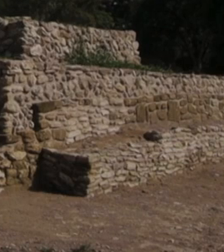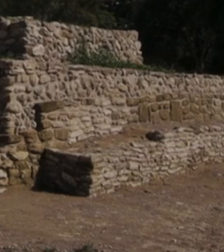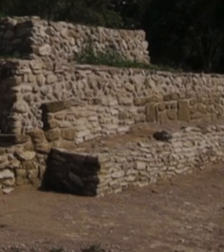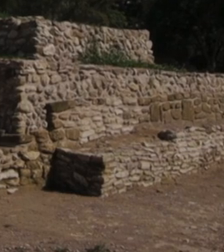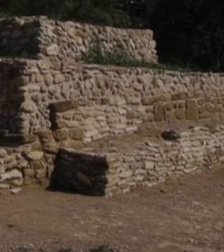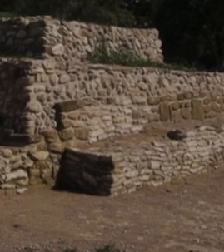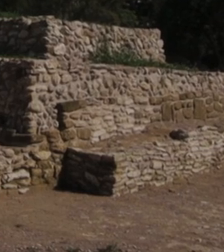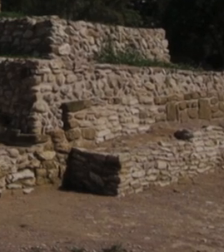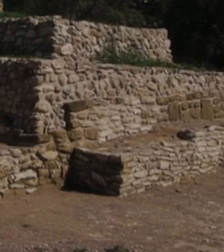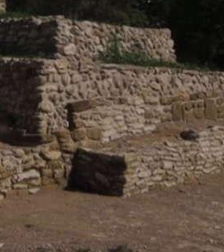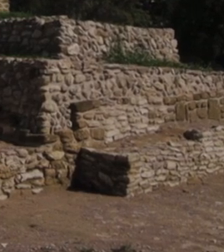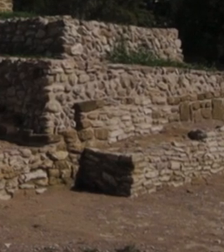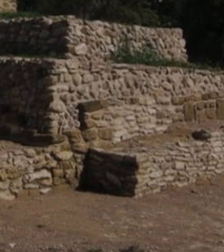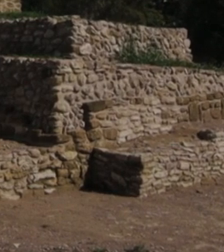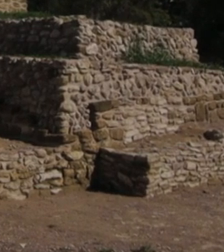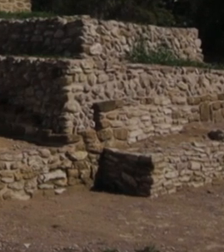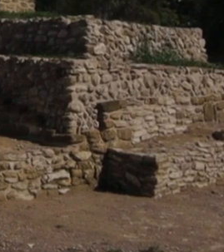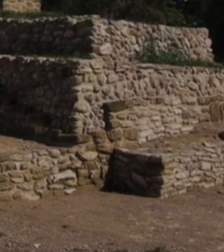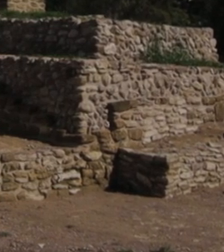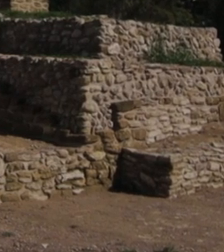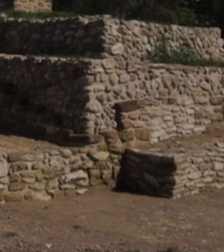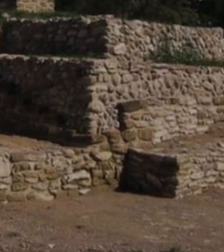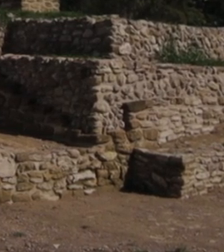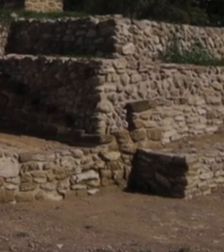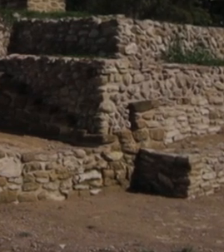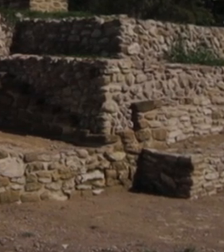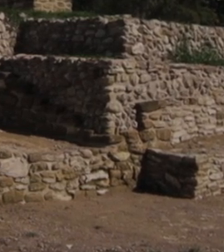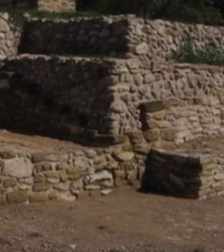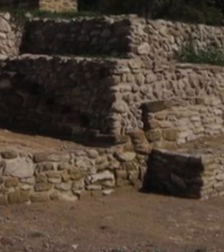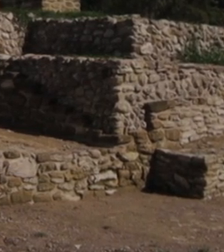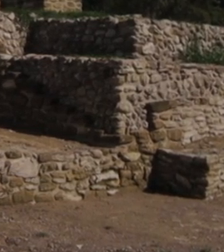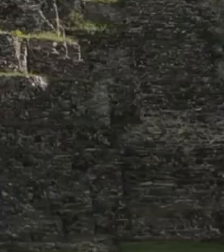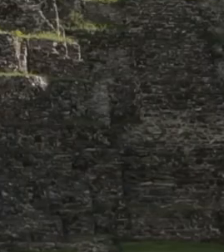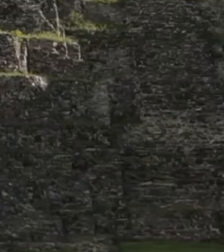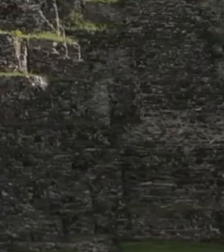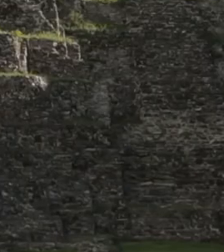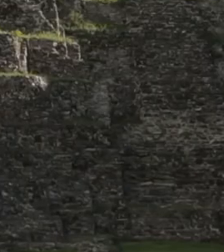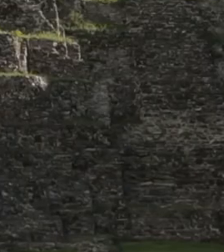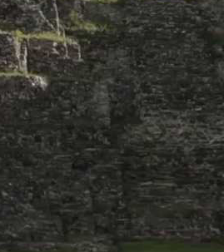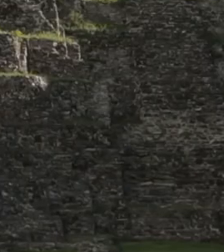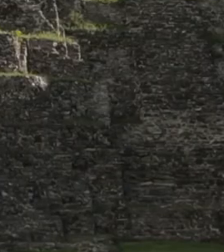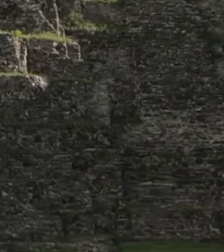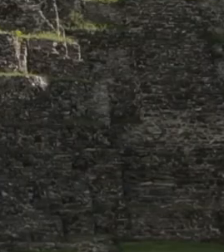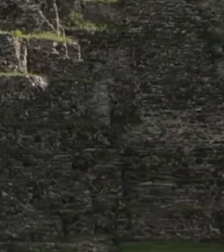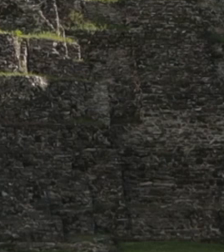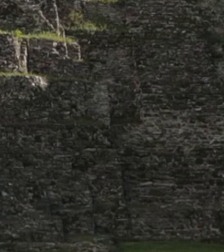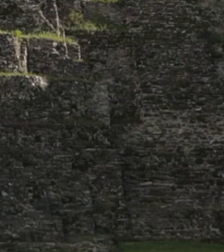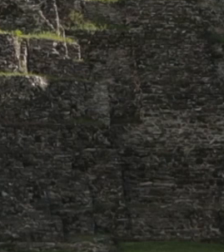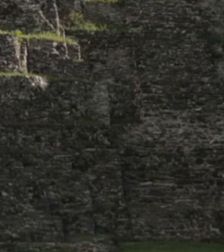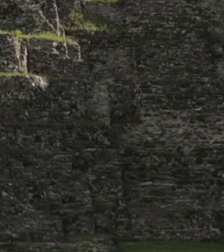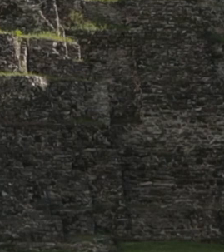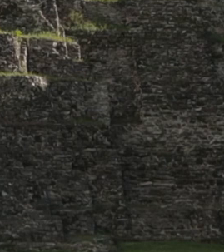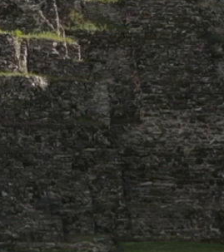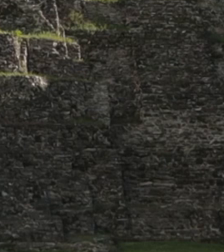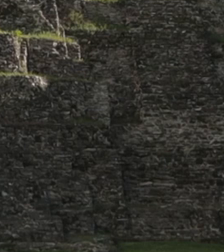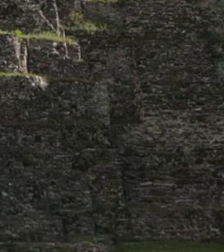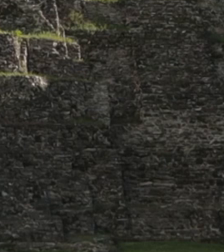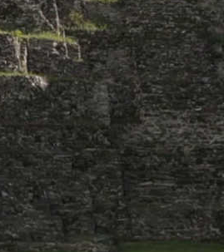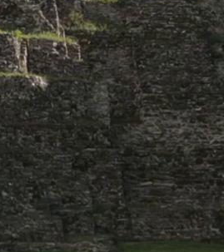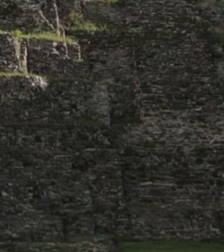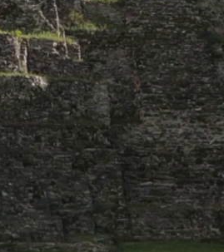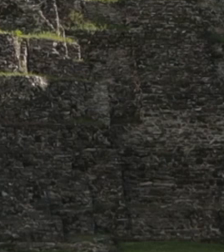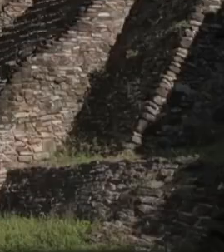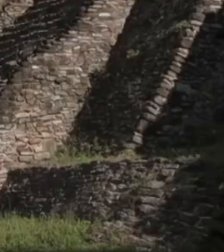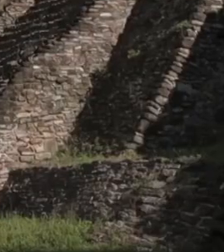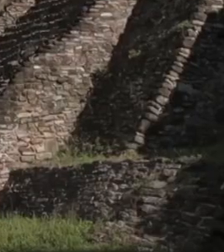en Tabasco se puede acceder por el Tren Maya a zonas como Pomoná, de la que ya habló el general Águila, o